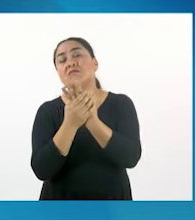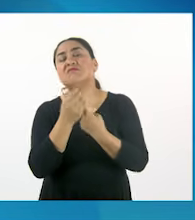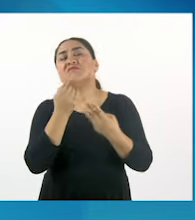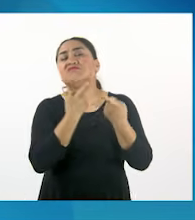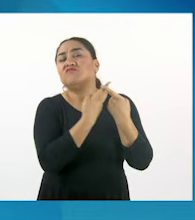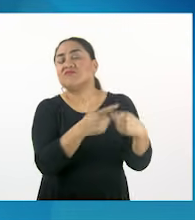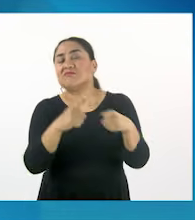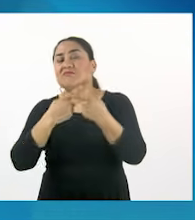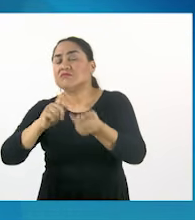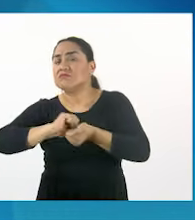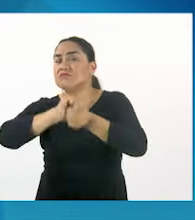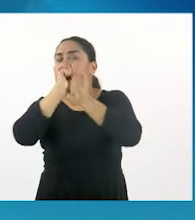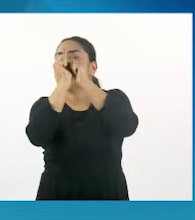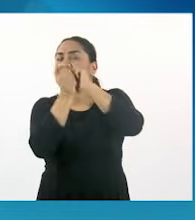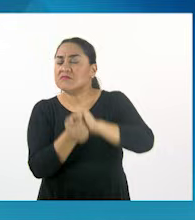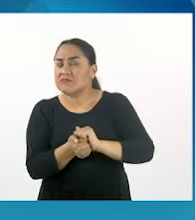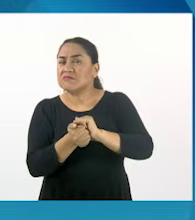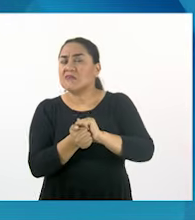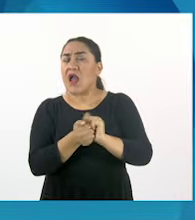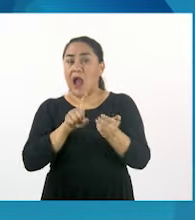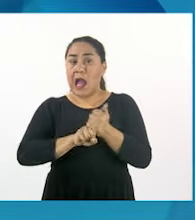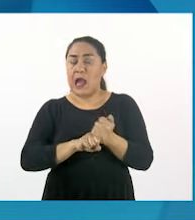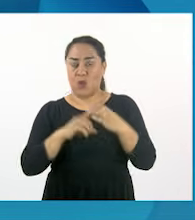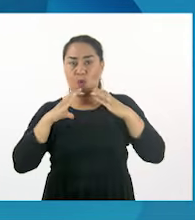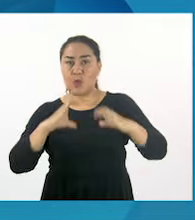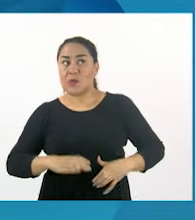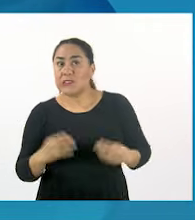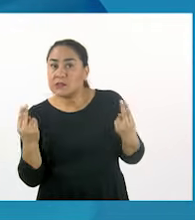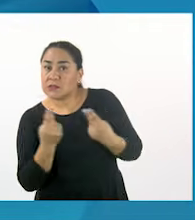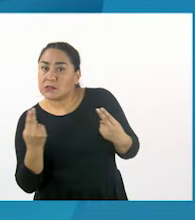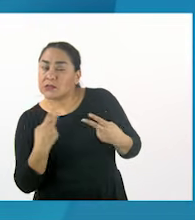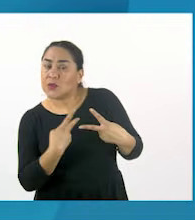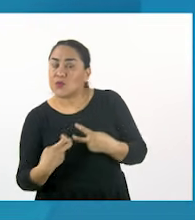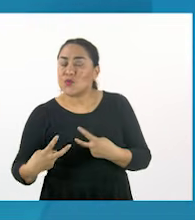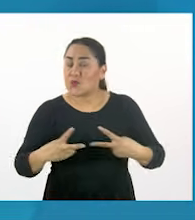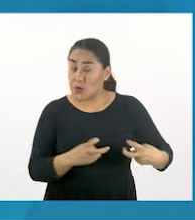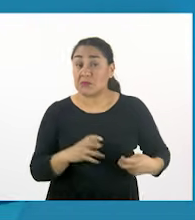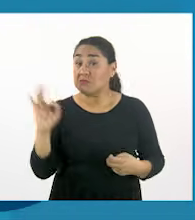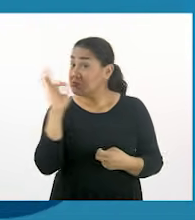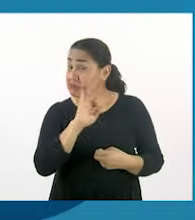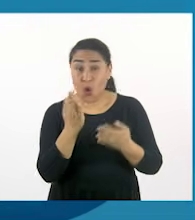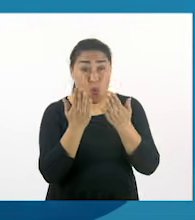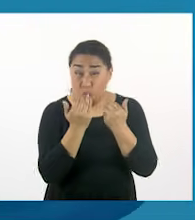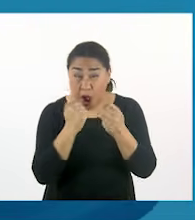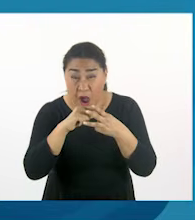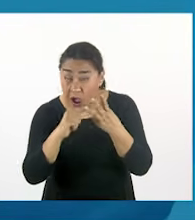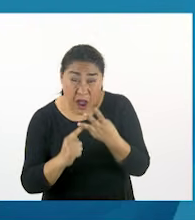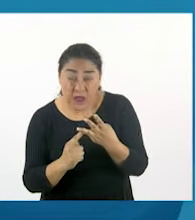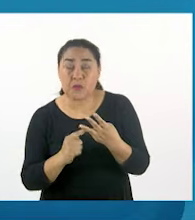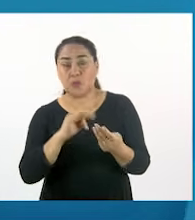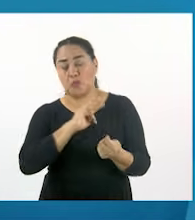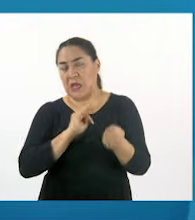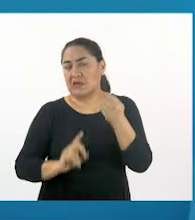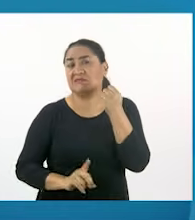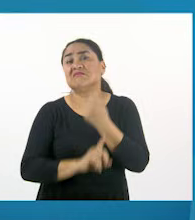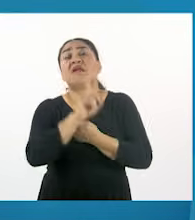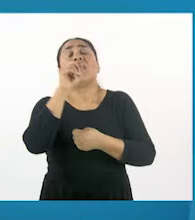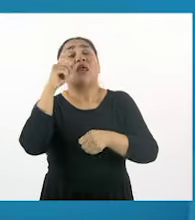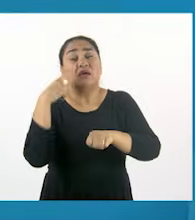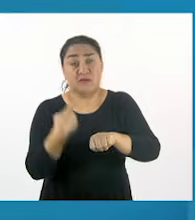sustancias que requieren nuestro cuerpo. Si no contamos con ellas, se pueden producir